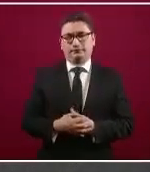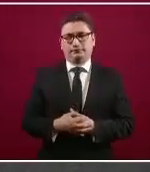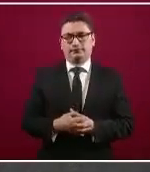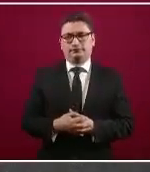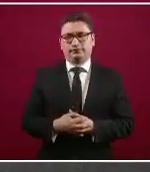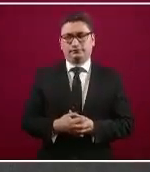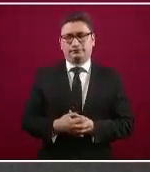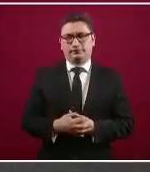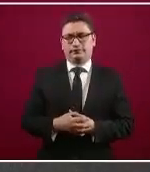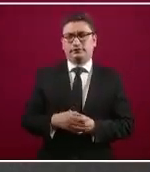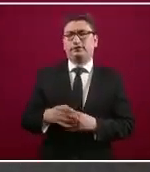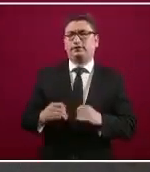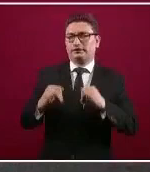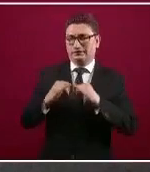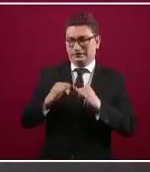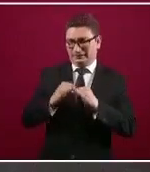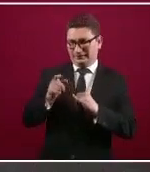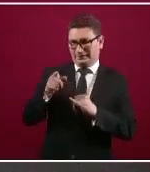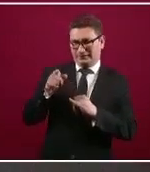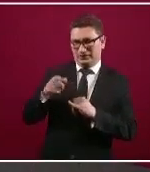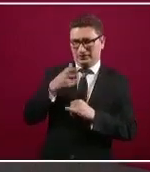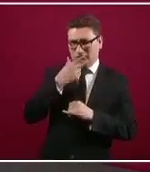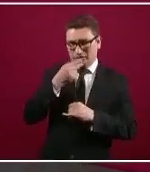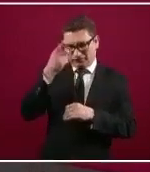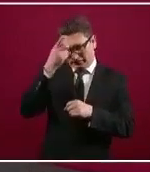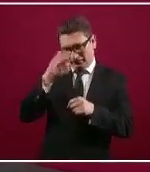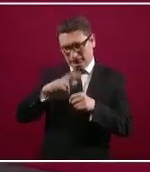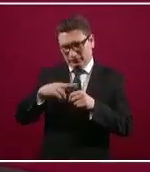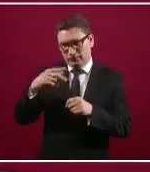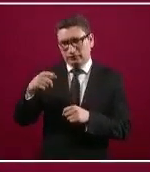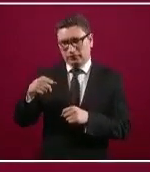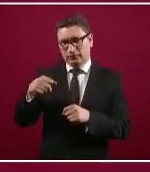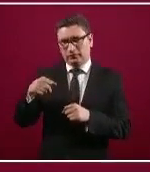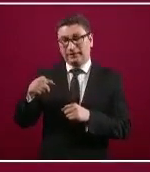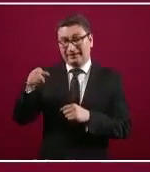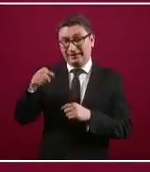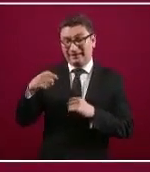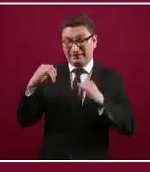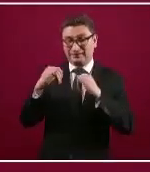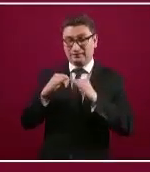el director del instituto, para devolverle al pueblo lo robado,